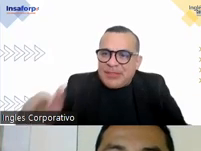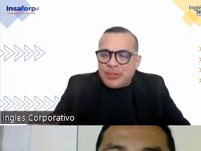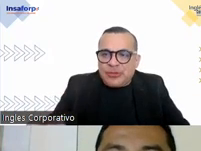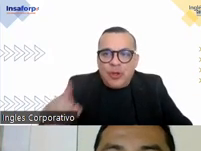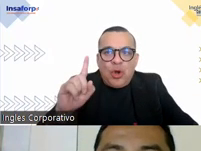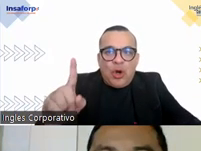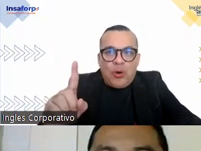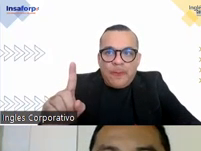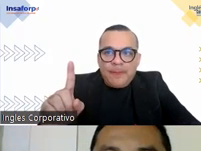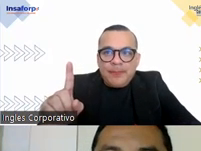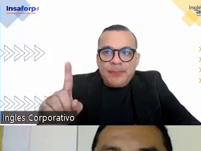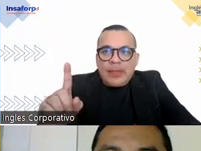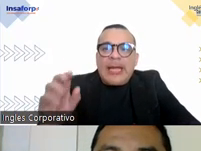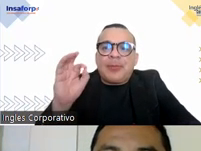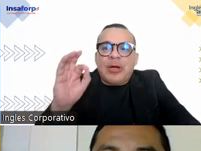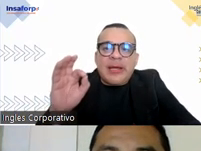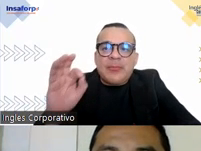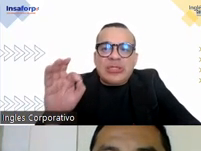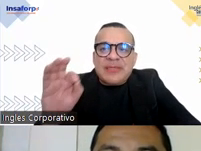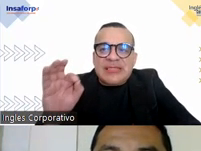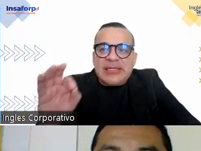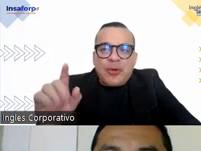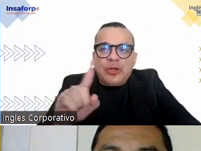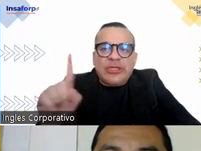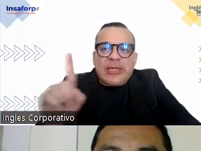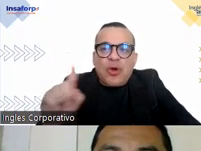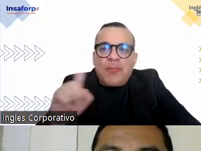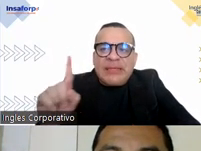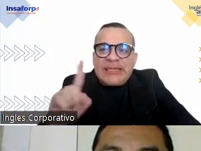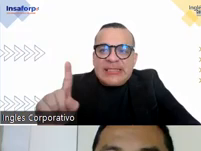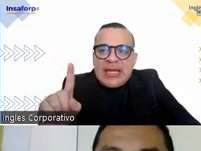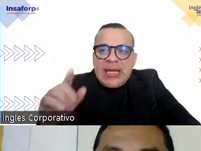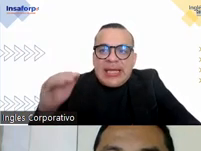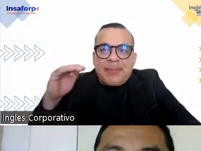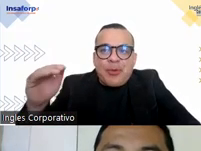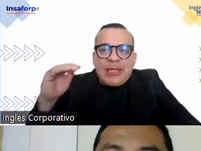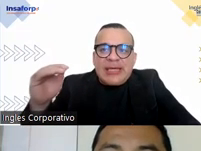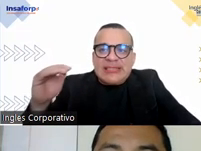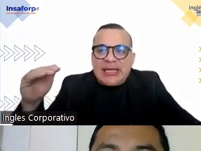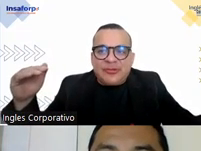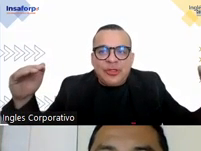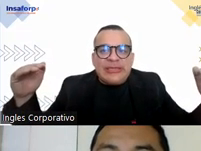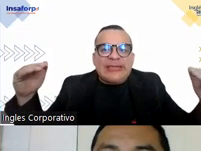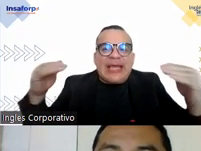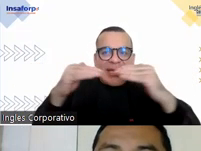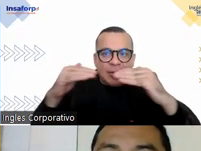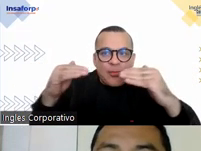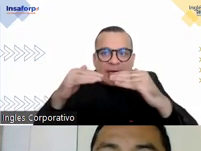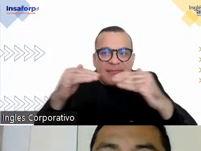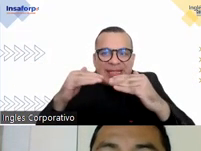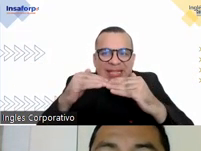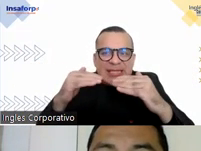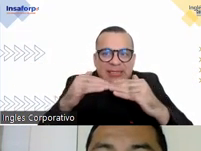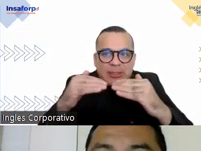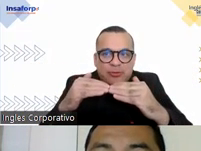más ambicioso. Ojo. El problema que muchas veces tenemos es que no tenemos competencia que pueda, en este caso, tener